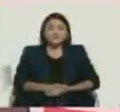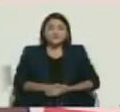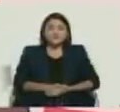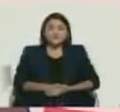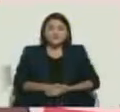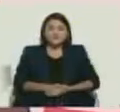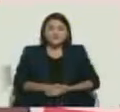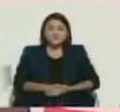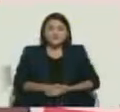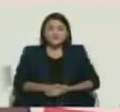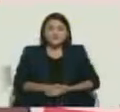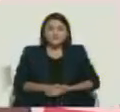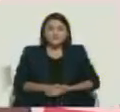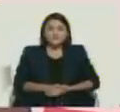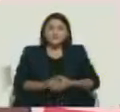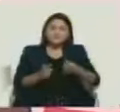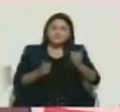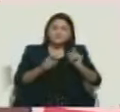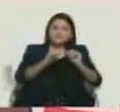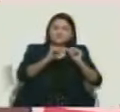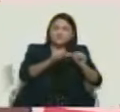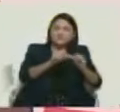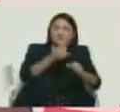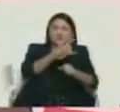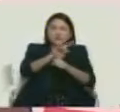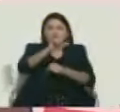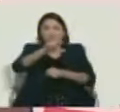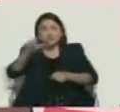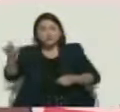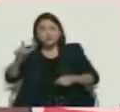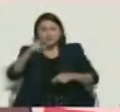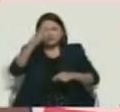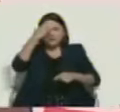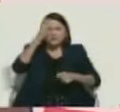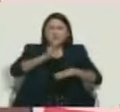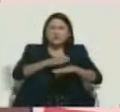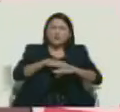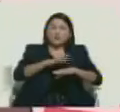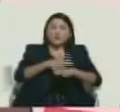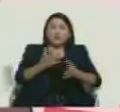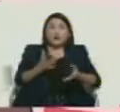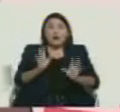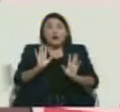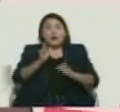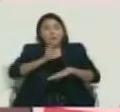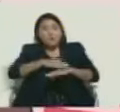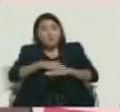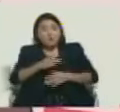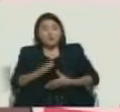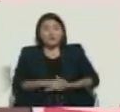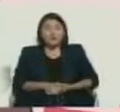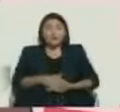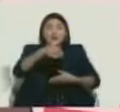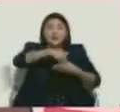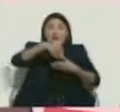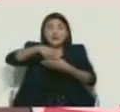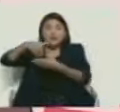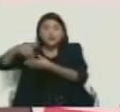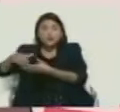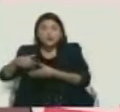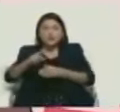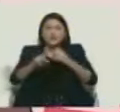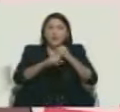Y ellos seguirán engañando a su gente. ¿Sabes por qué? Porque en el fondo, las elecciones para ellos son un gran negocio.